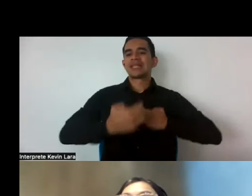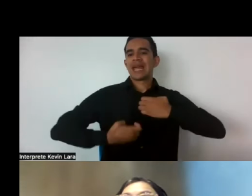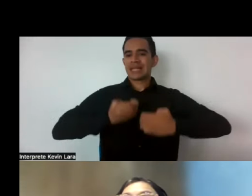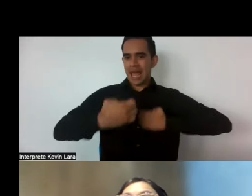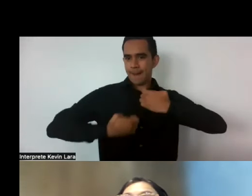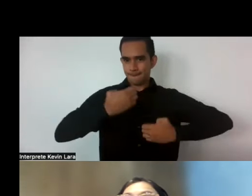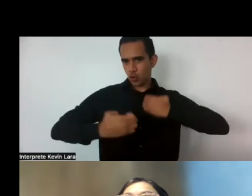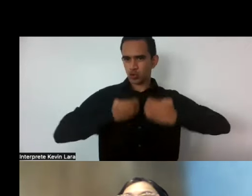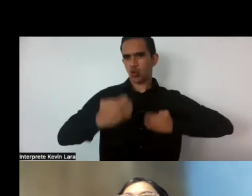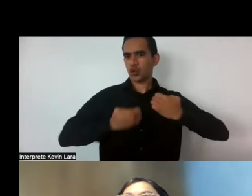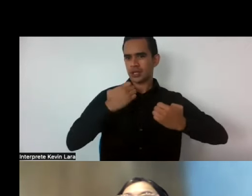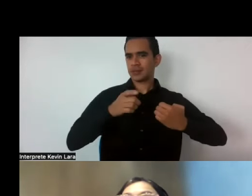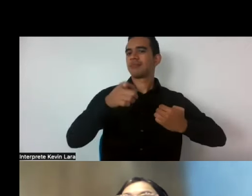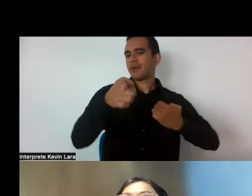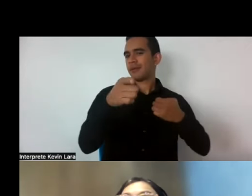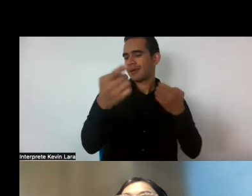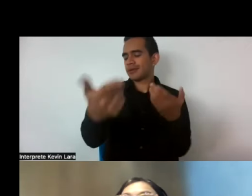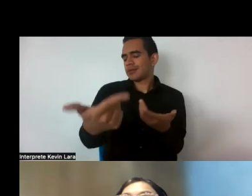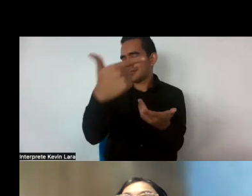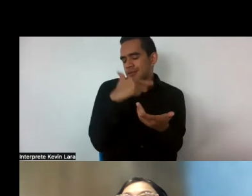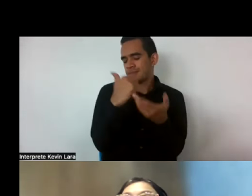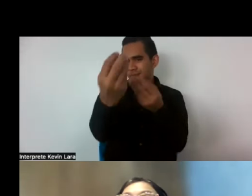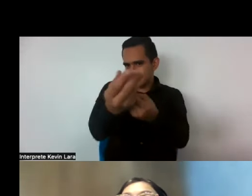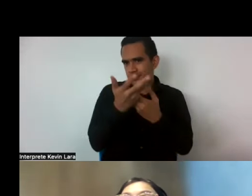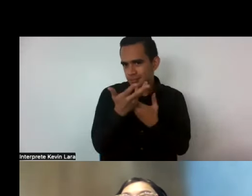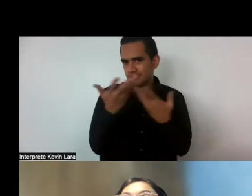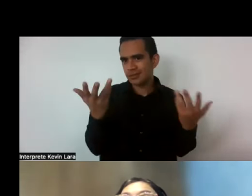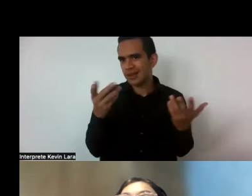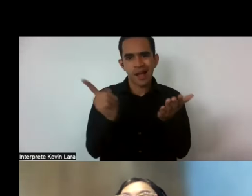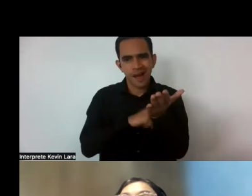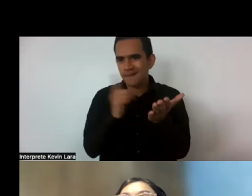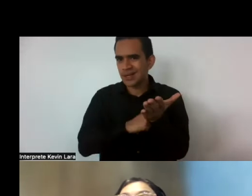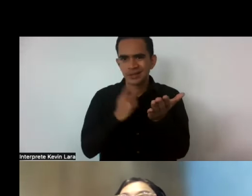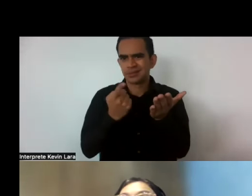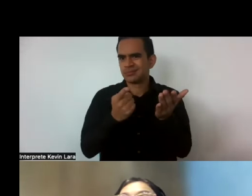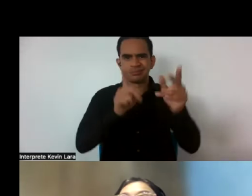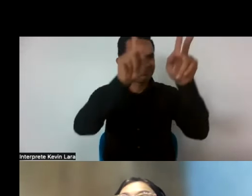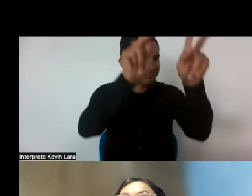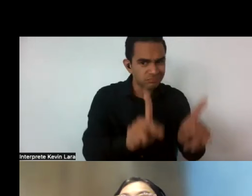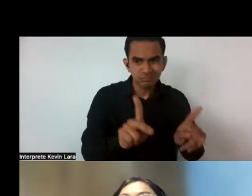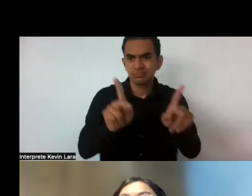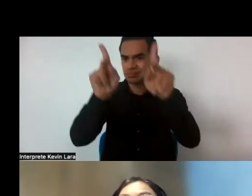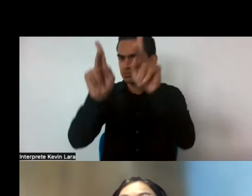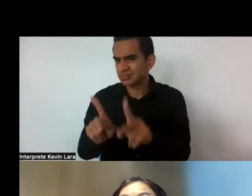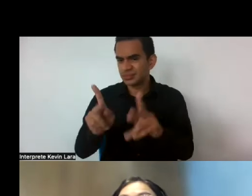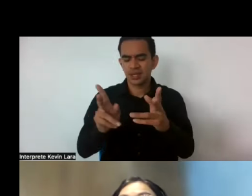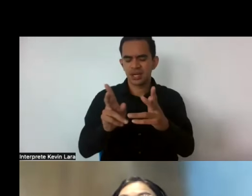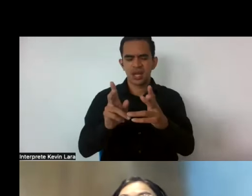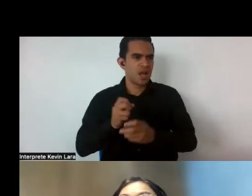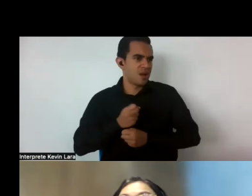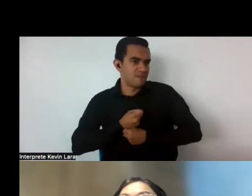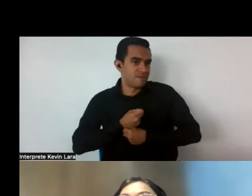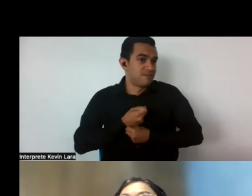que hacías de no logramos decirle a la persona que cómo nos sentimos, pero es por la